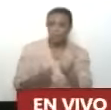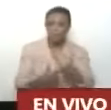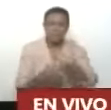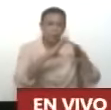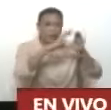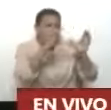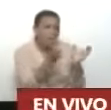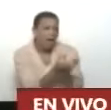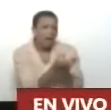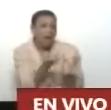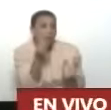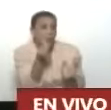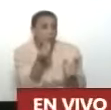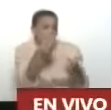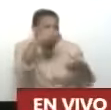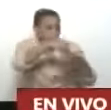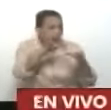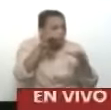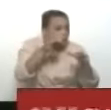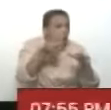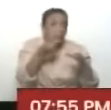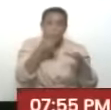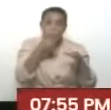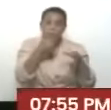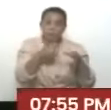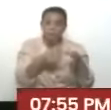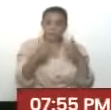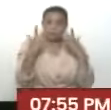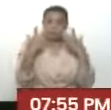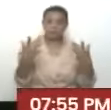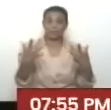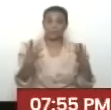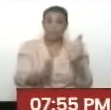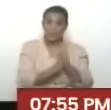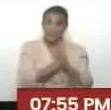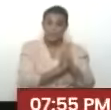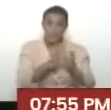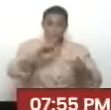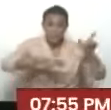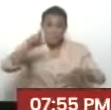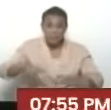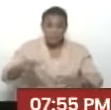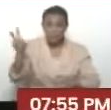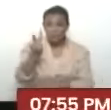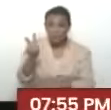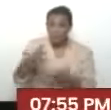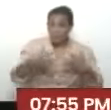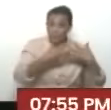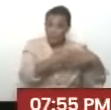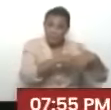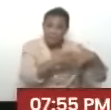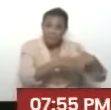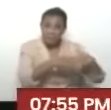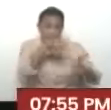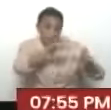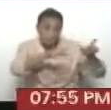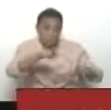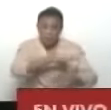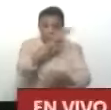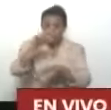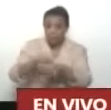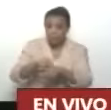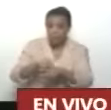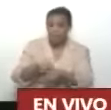los empaques, la calidad del producto. Impresionante, de emprendedores, emprendedoras, empresarios, empresarias